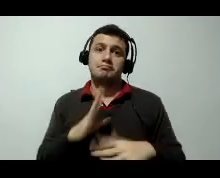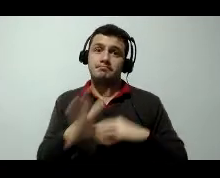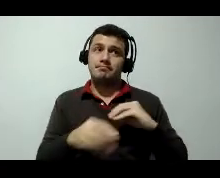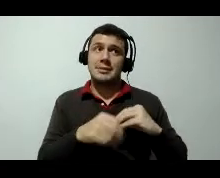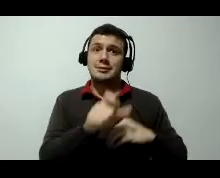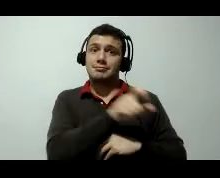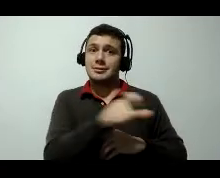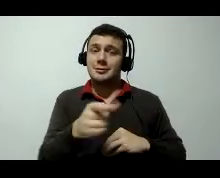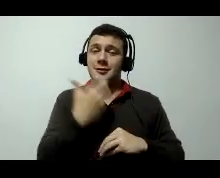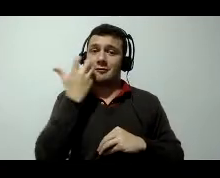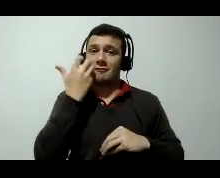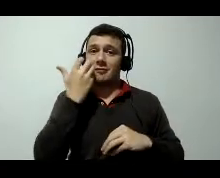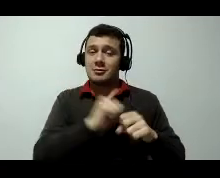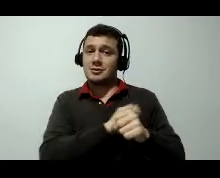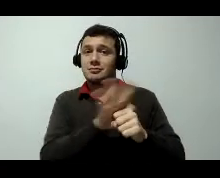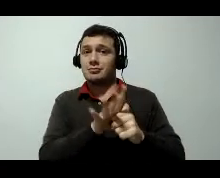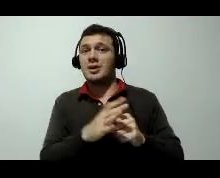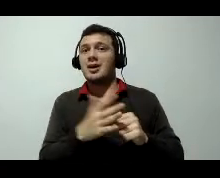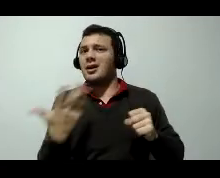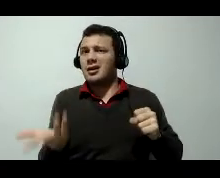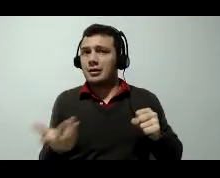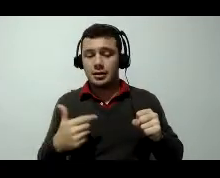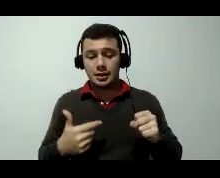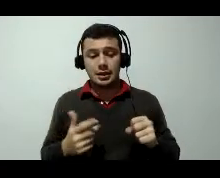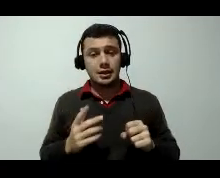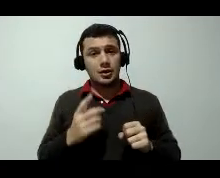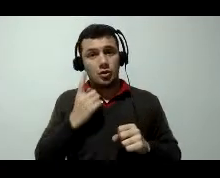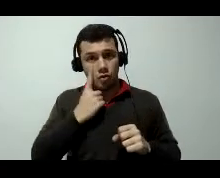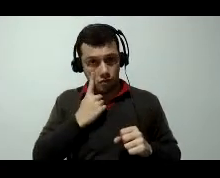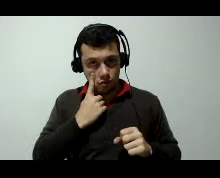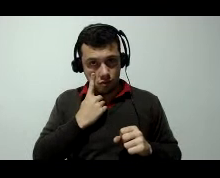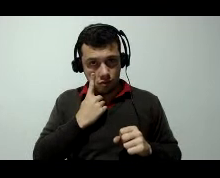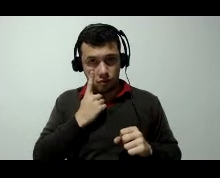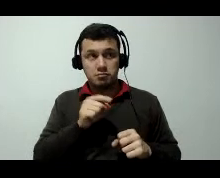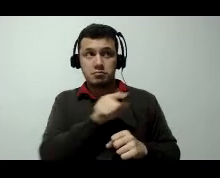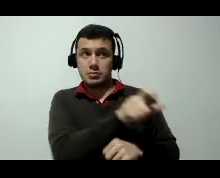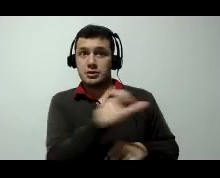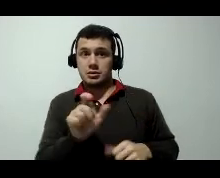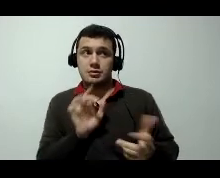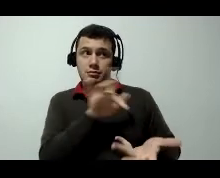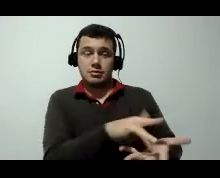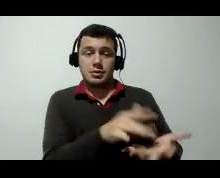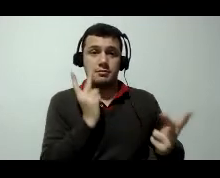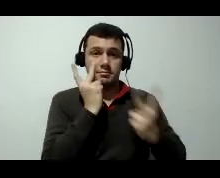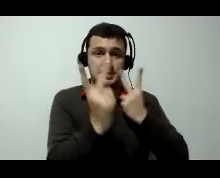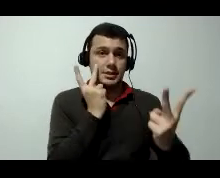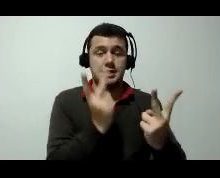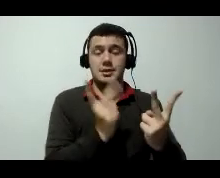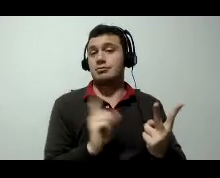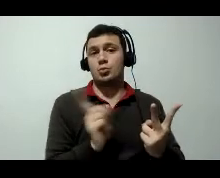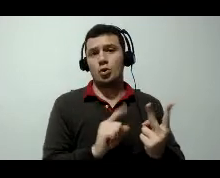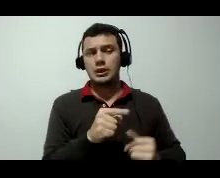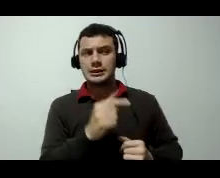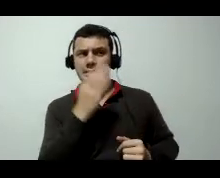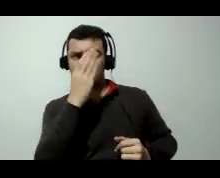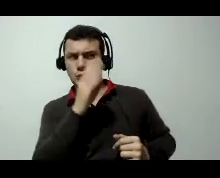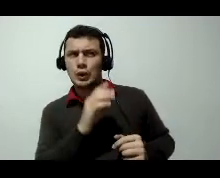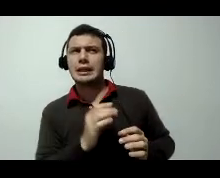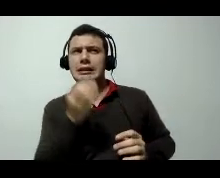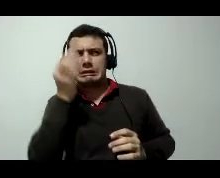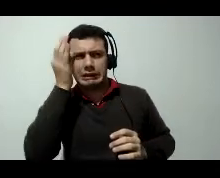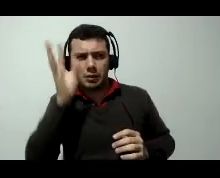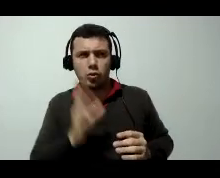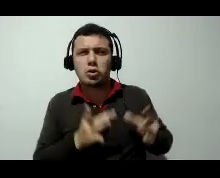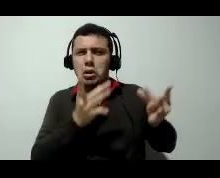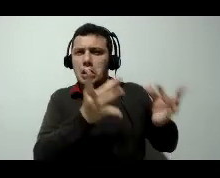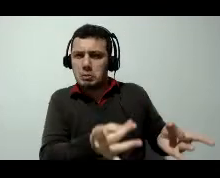entonces limitar o restringir por completo la visita a estos pacientes que sean confirmados o sospechosos, porque acuérdense que eso también me va a